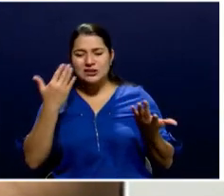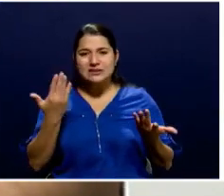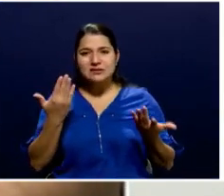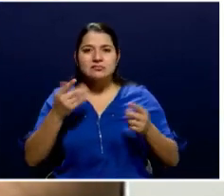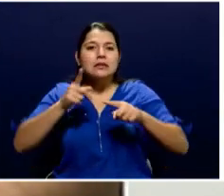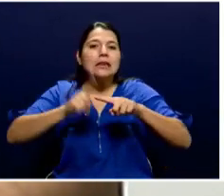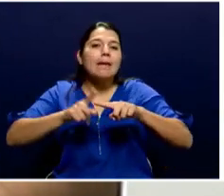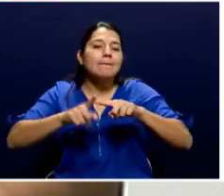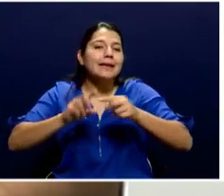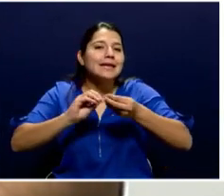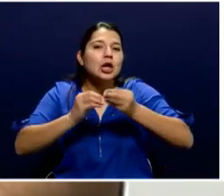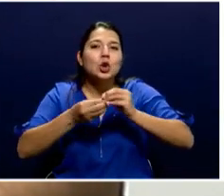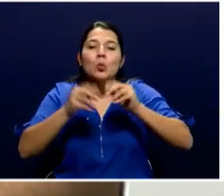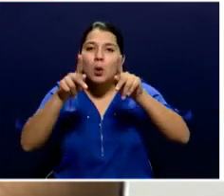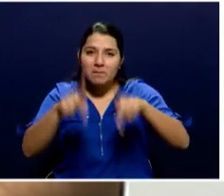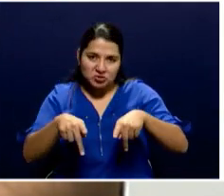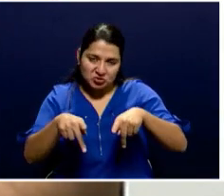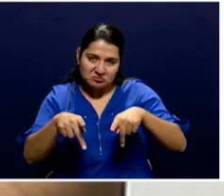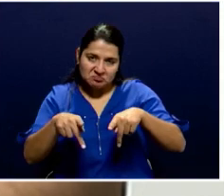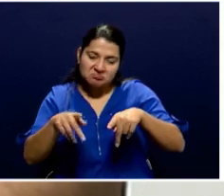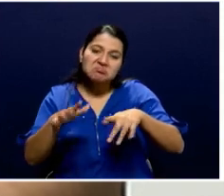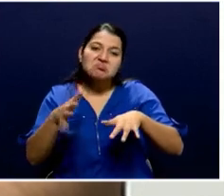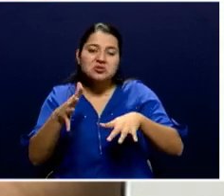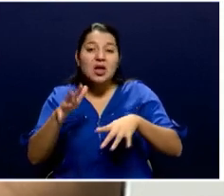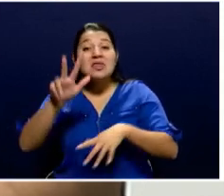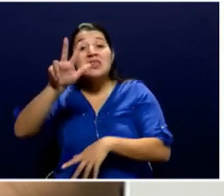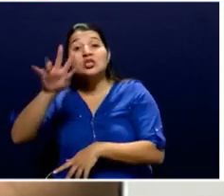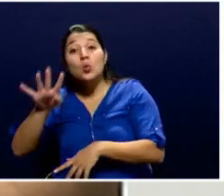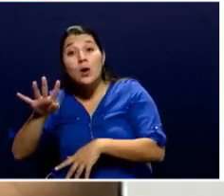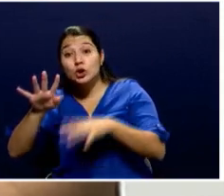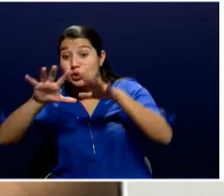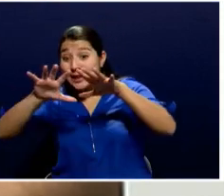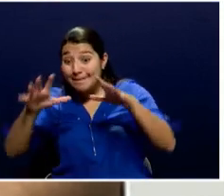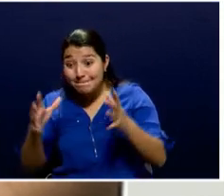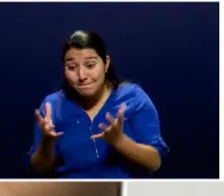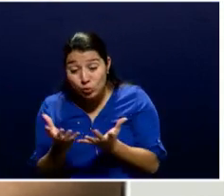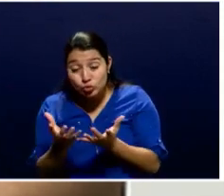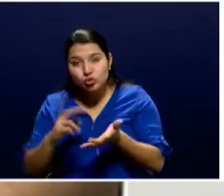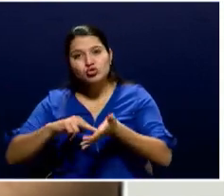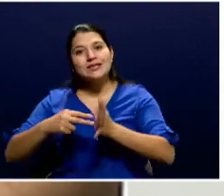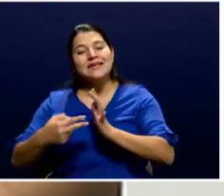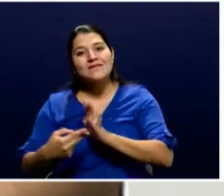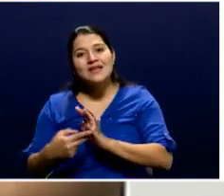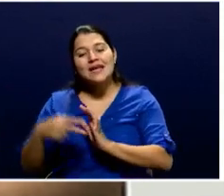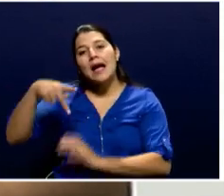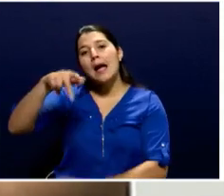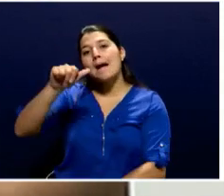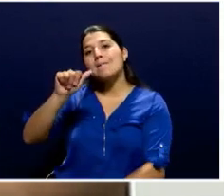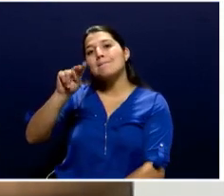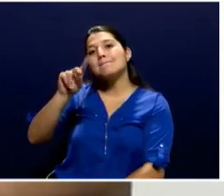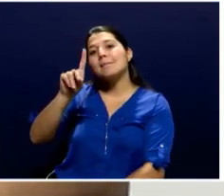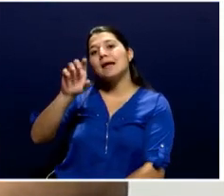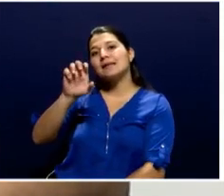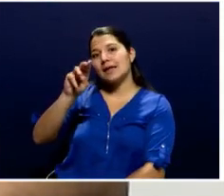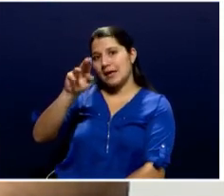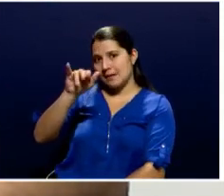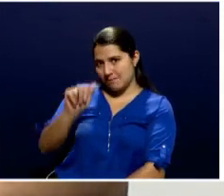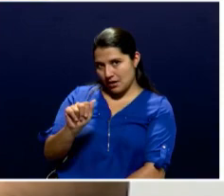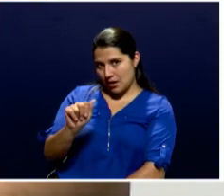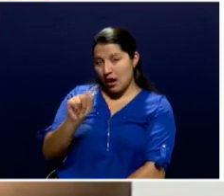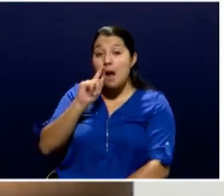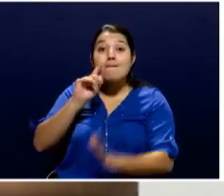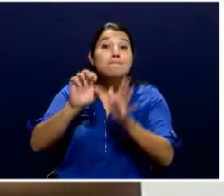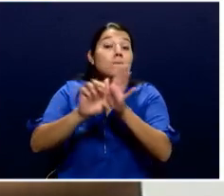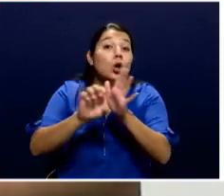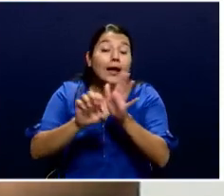consulta con respecto al virus de la influenza. El virus de la influenza es una pandemia mundial que da todos los años.